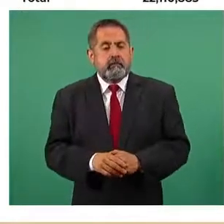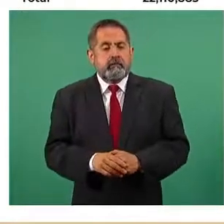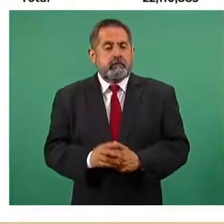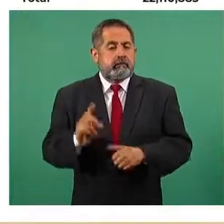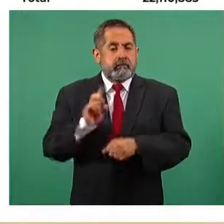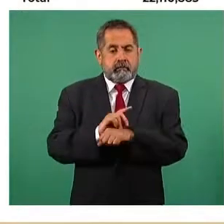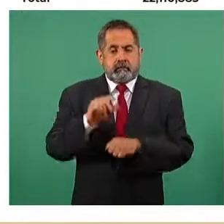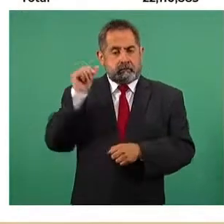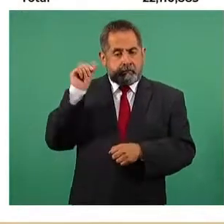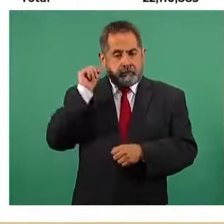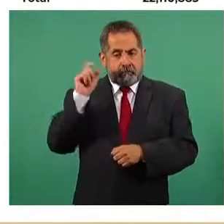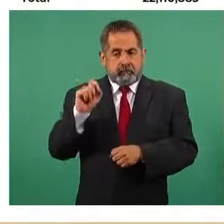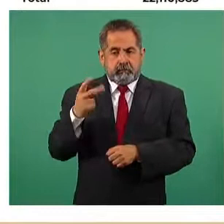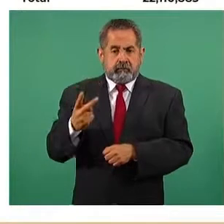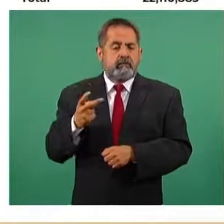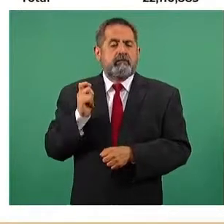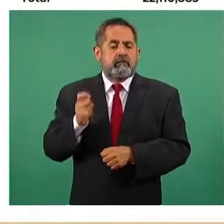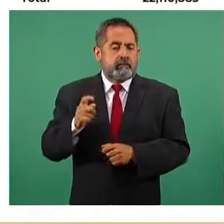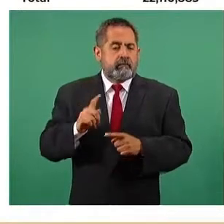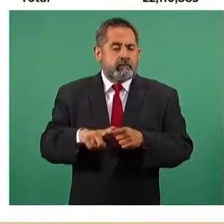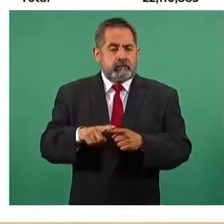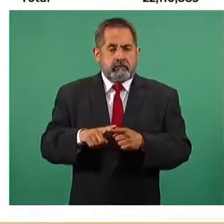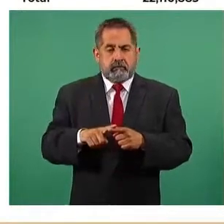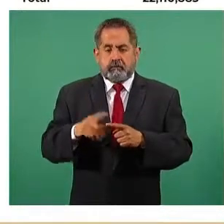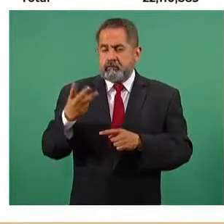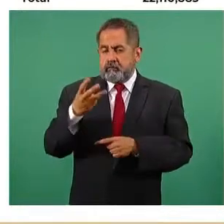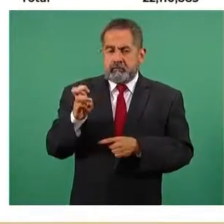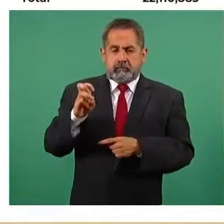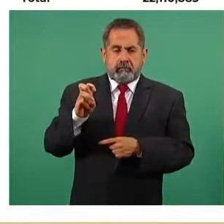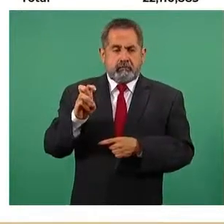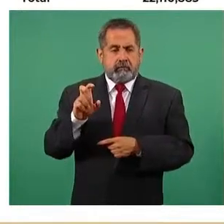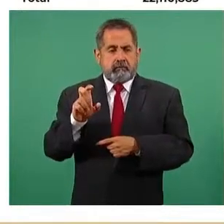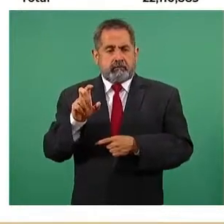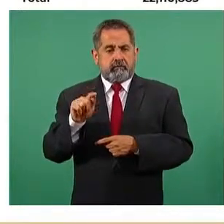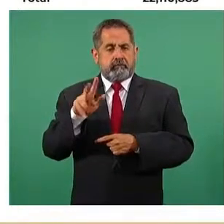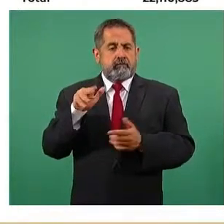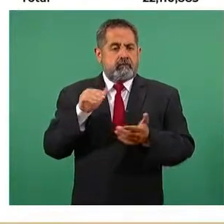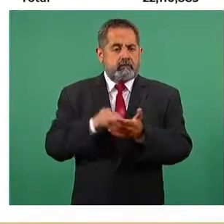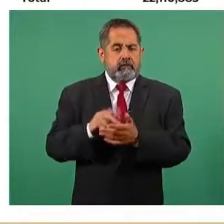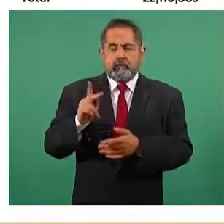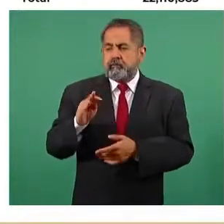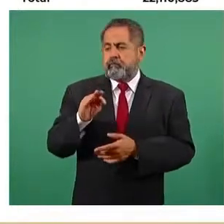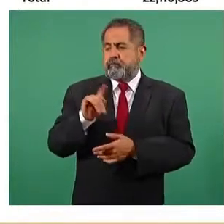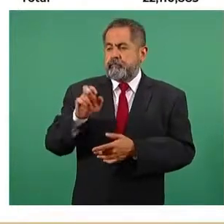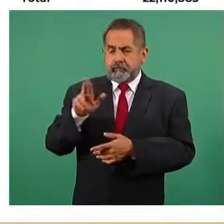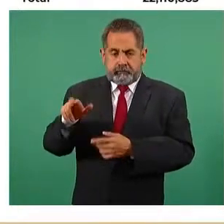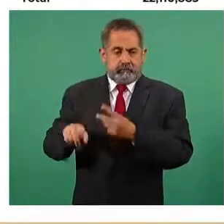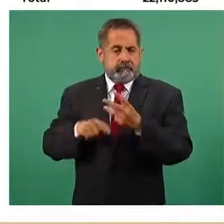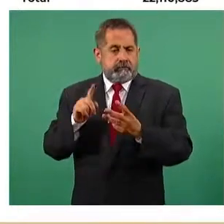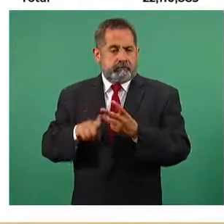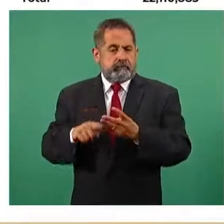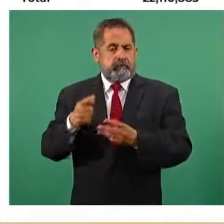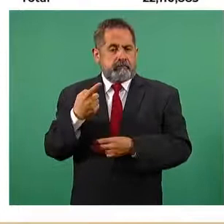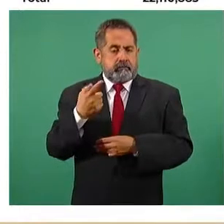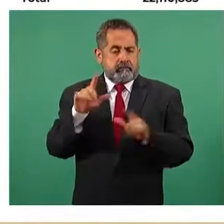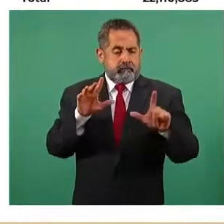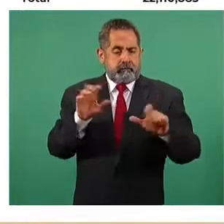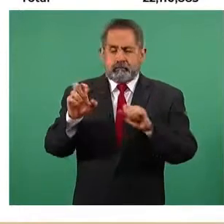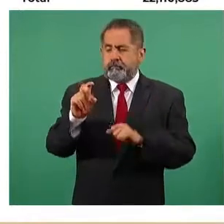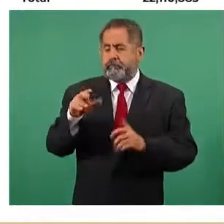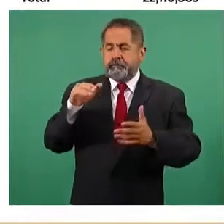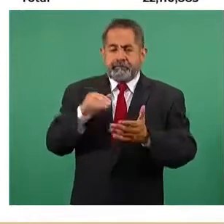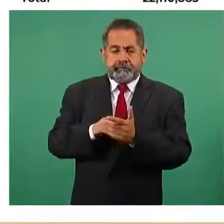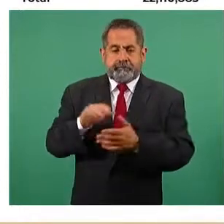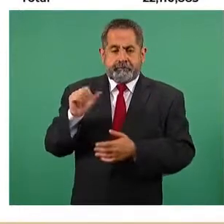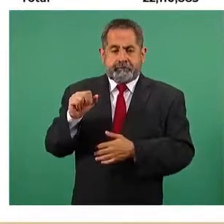de abril arribaron más de 374.000 vacunas de Pfizer, 730.000